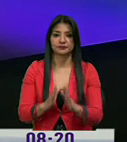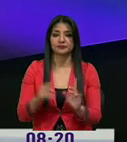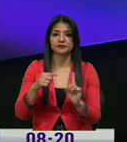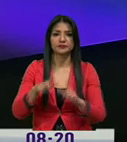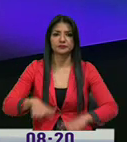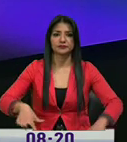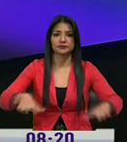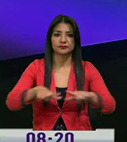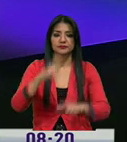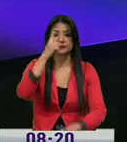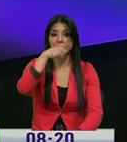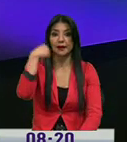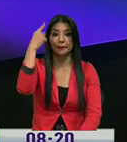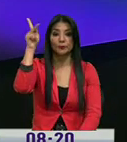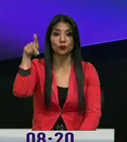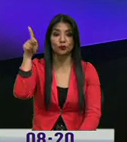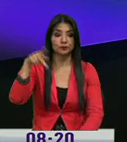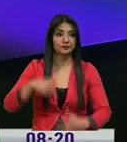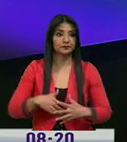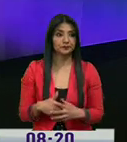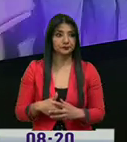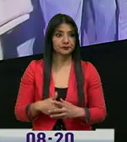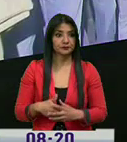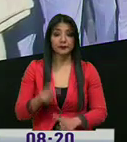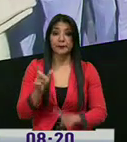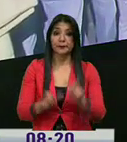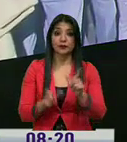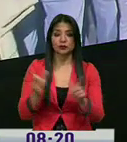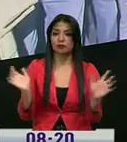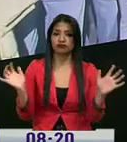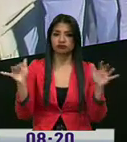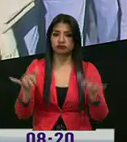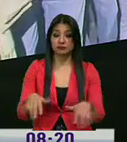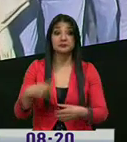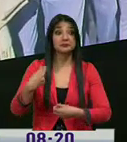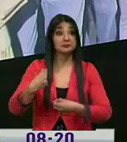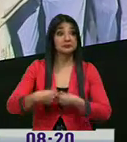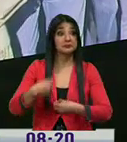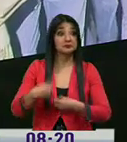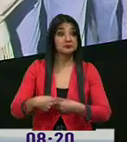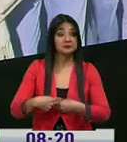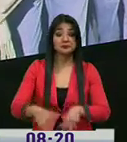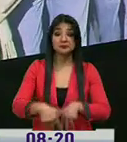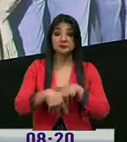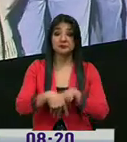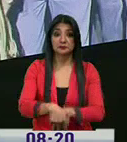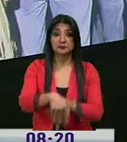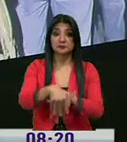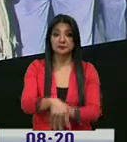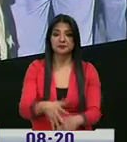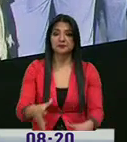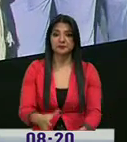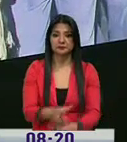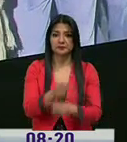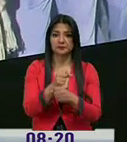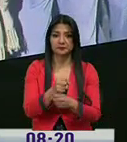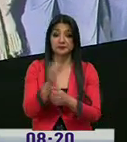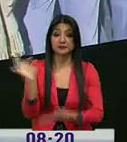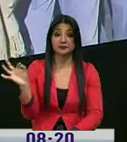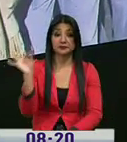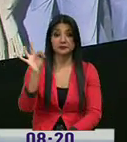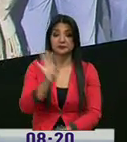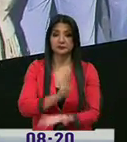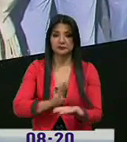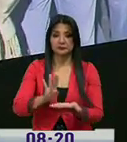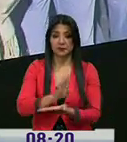el sector de Carapungo. Se convocó a los moradores del barrio a participar por la marcha de seguridad. Los representantes aseguran